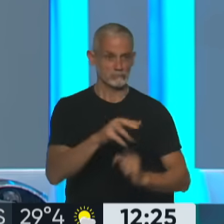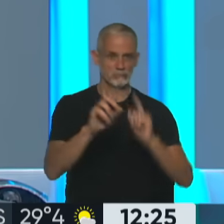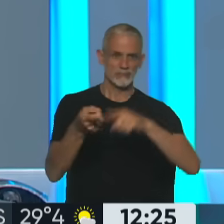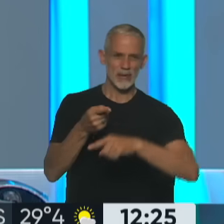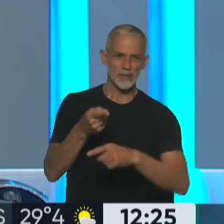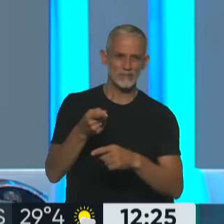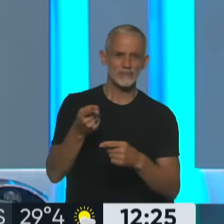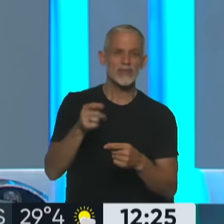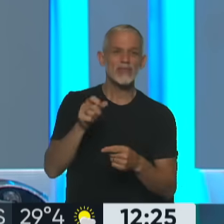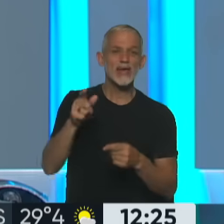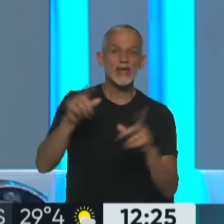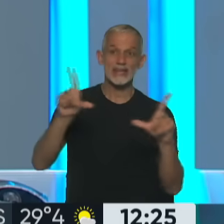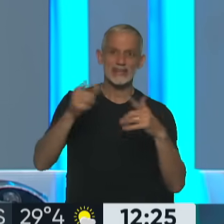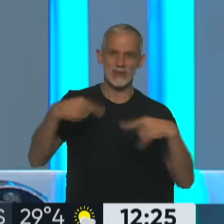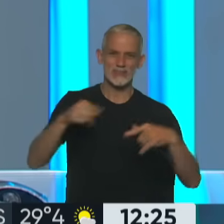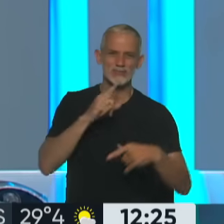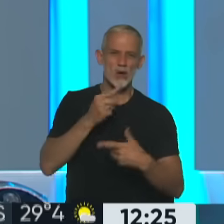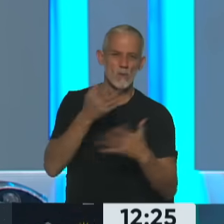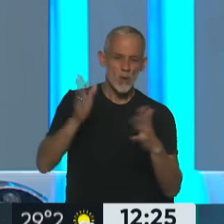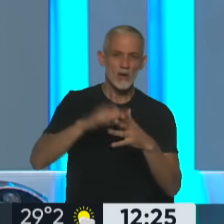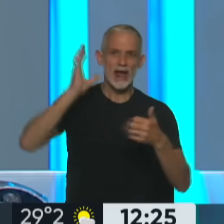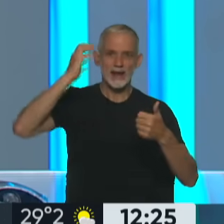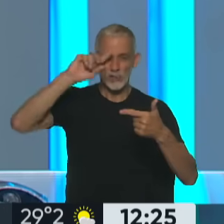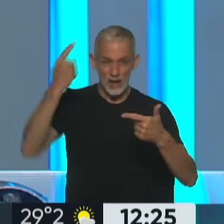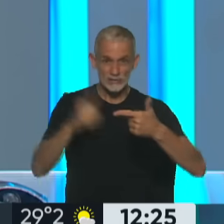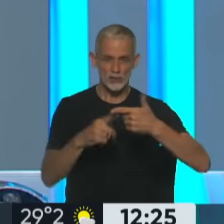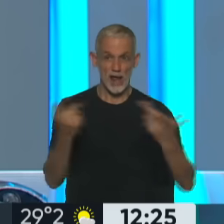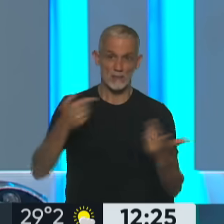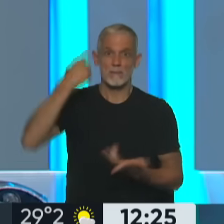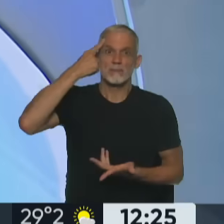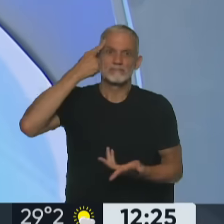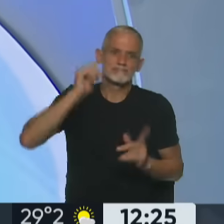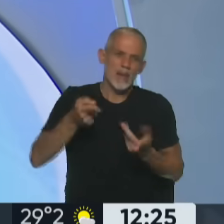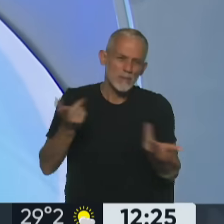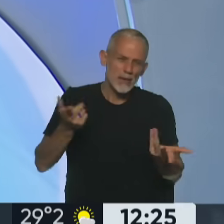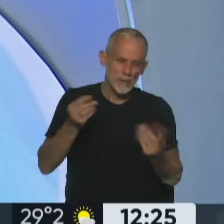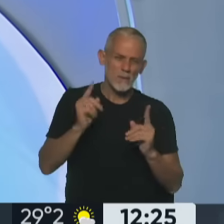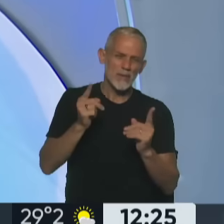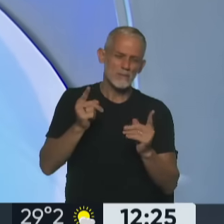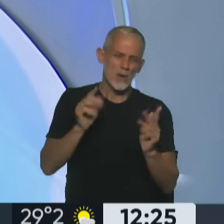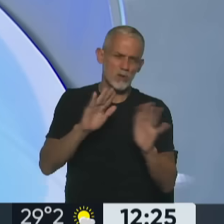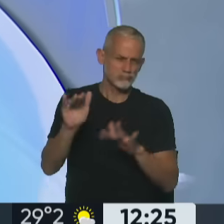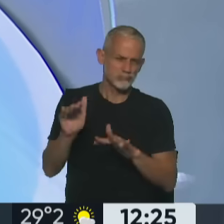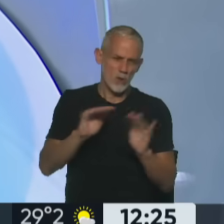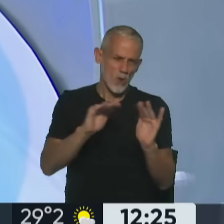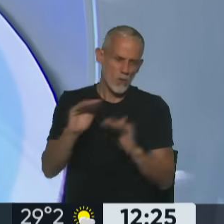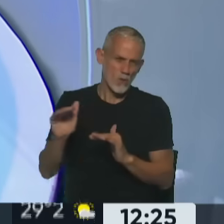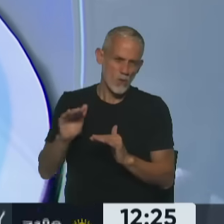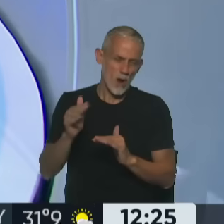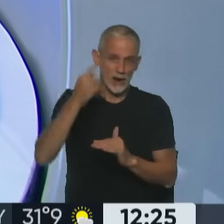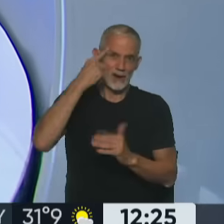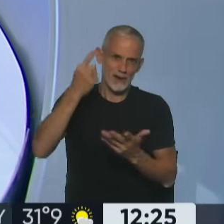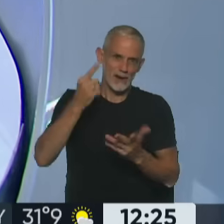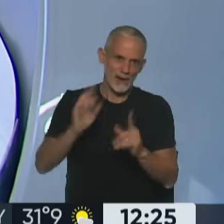habló específicamente de la televisión pública, de Radio Nacional, y hoy uno supone también que por por la misma